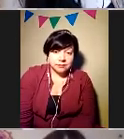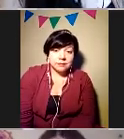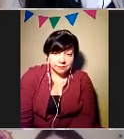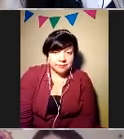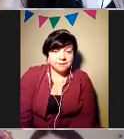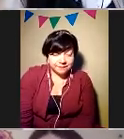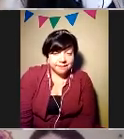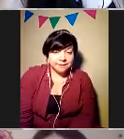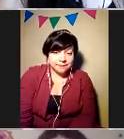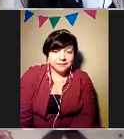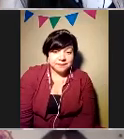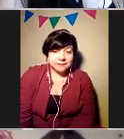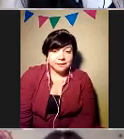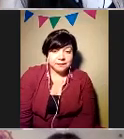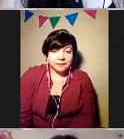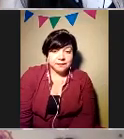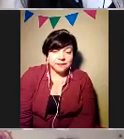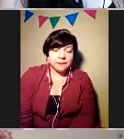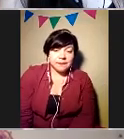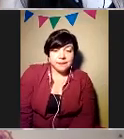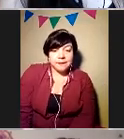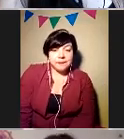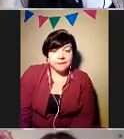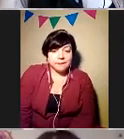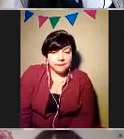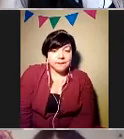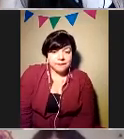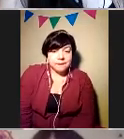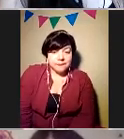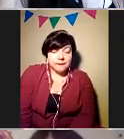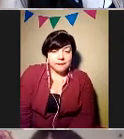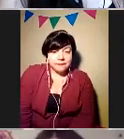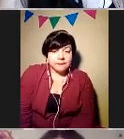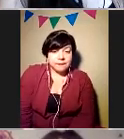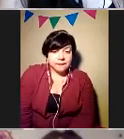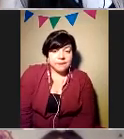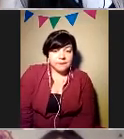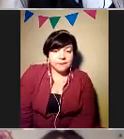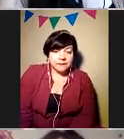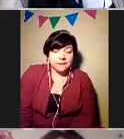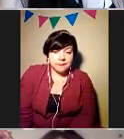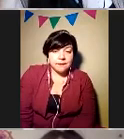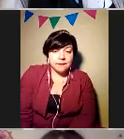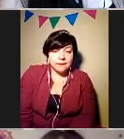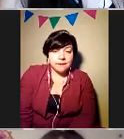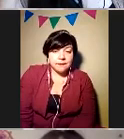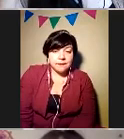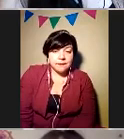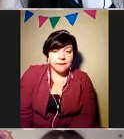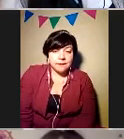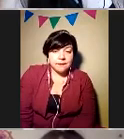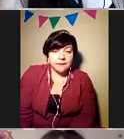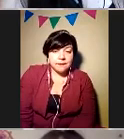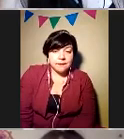Avanzas un paso, pero retrocedes. Igual siguen habiendo tranca y siguen habiendo fallas. O también, otro tema,